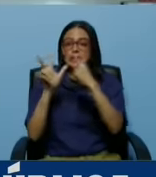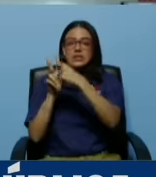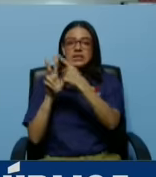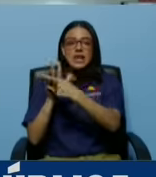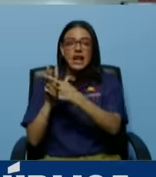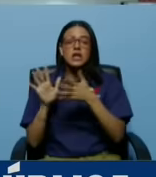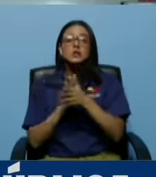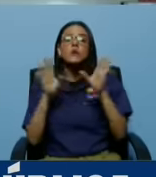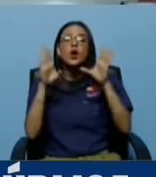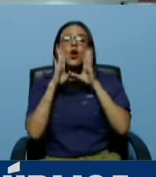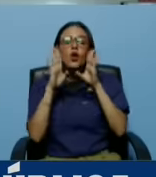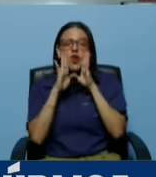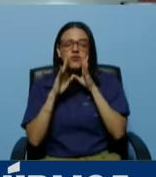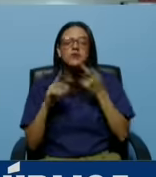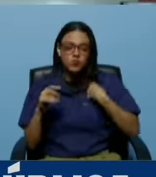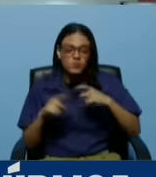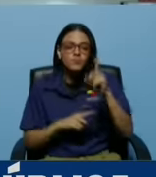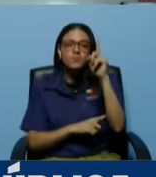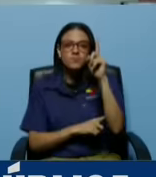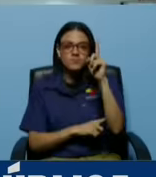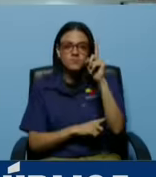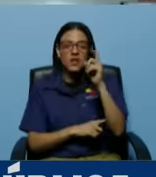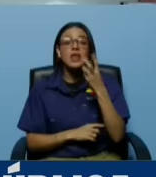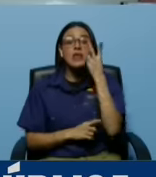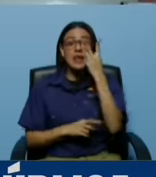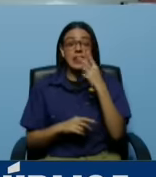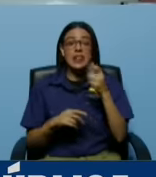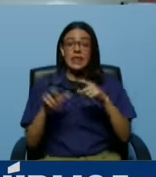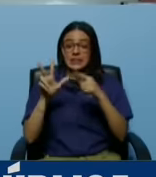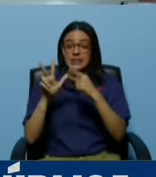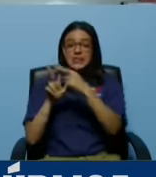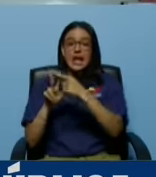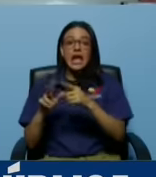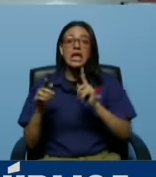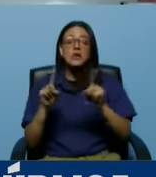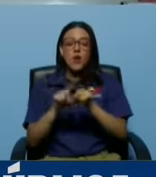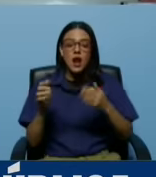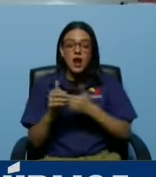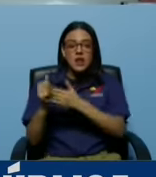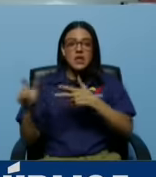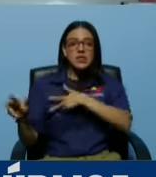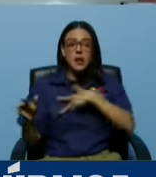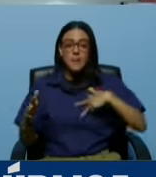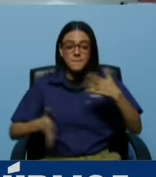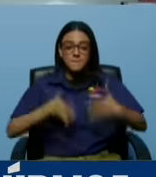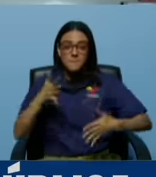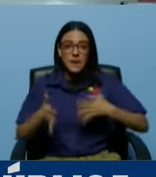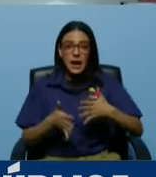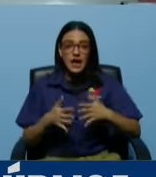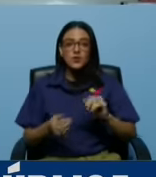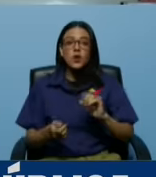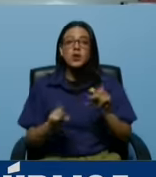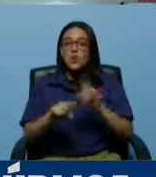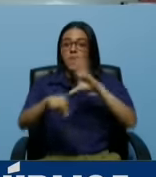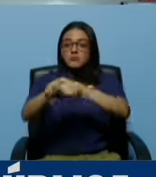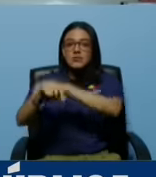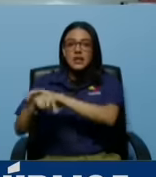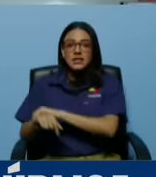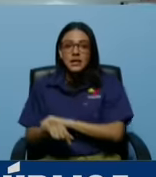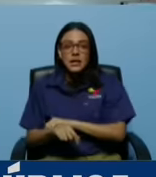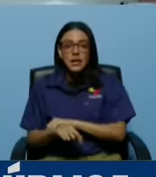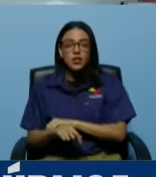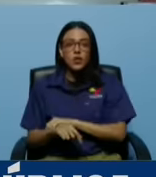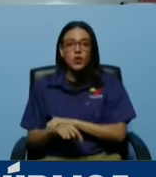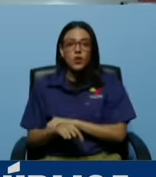confesiones de tres Pranes detenidos, o vamos a decirlo así, nuevamente vamos